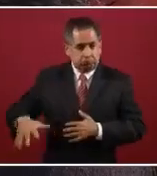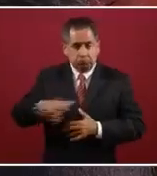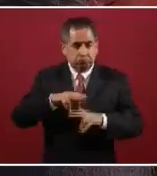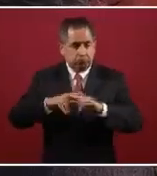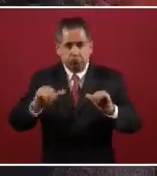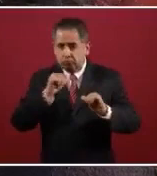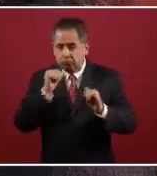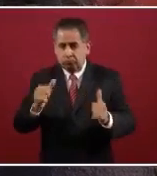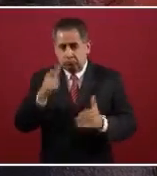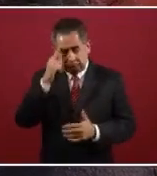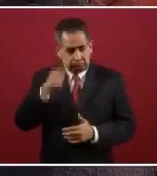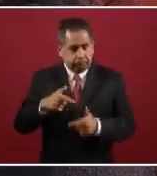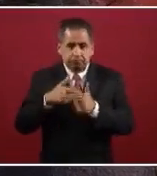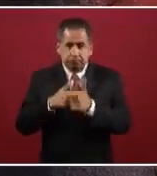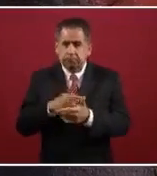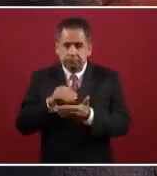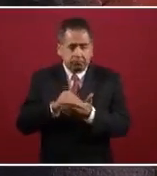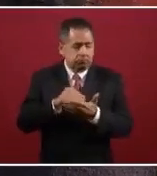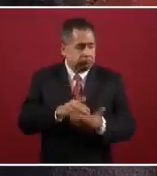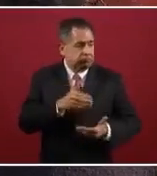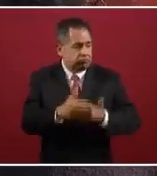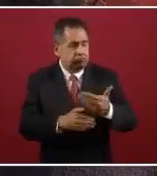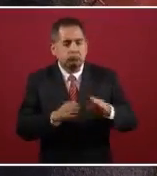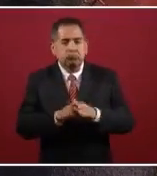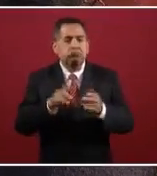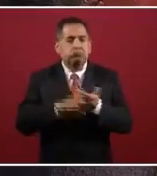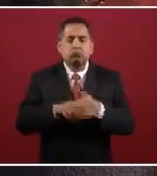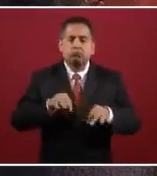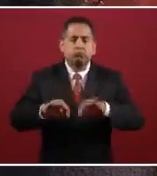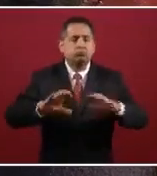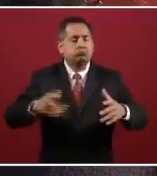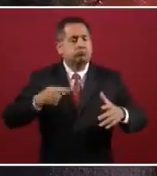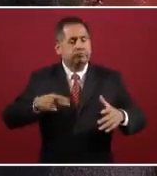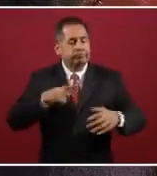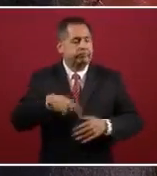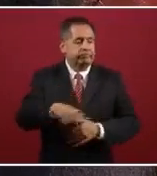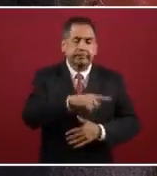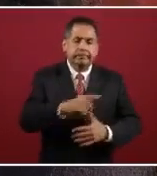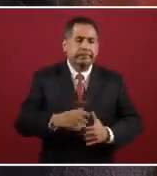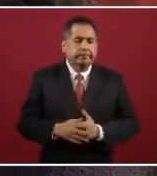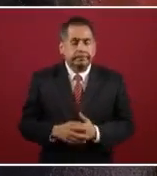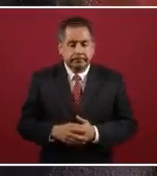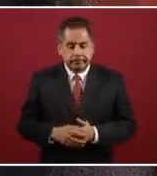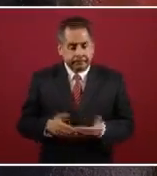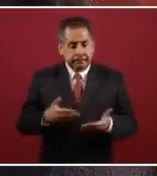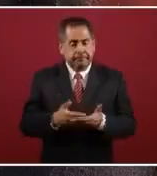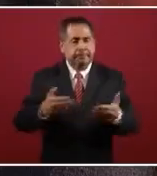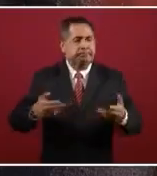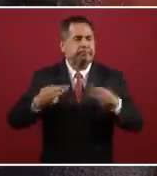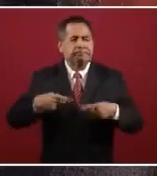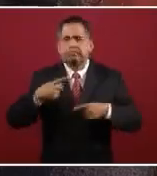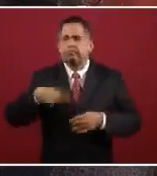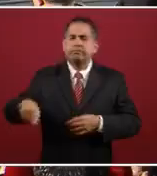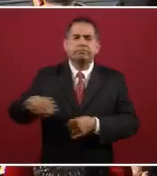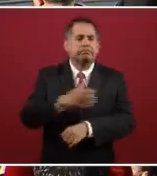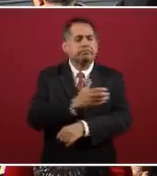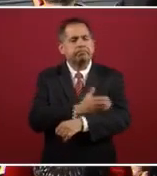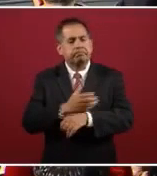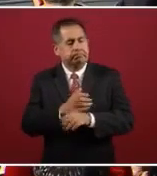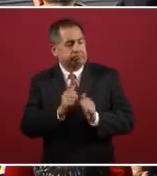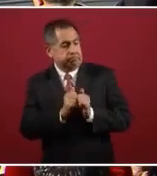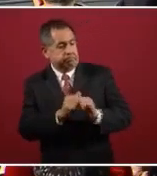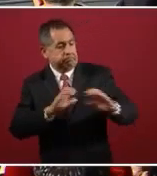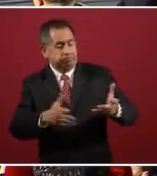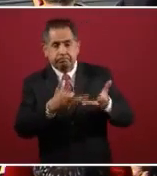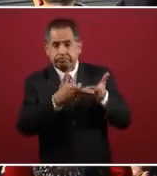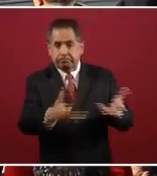para seguir con la mística del trabajo del agrónomo. Hoy tenemos a las compañeras, a los compañeros, están en ese